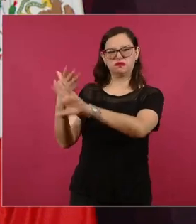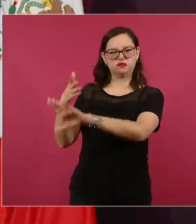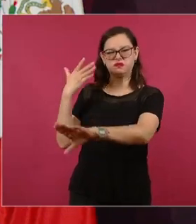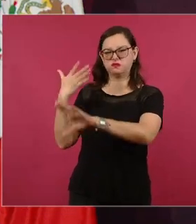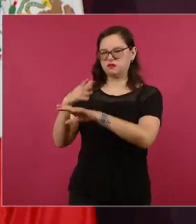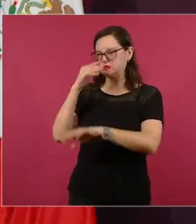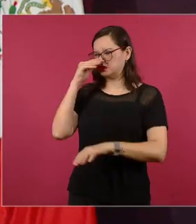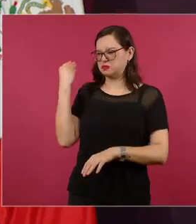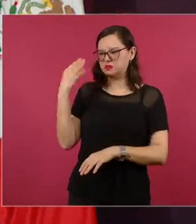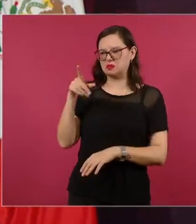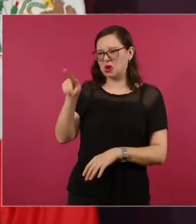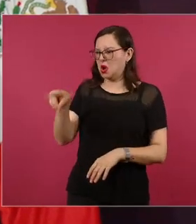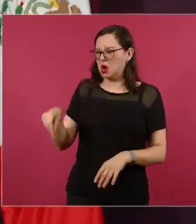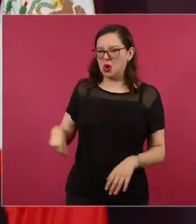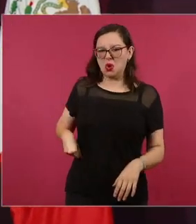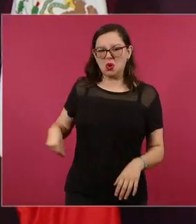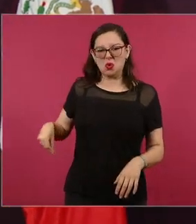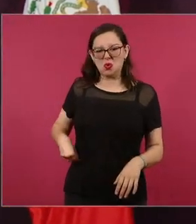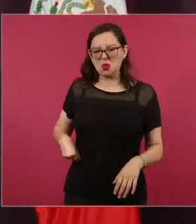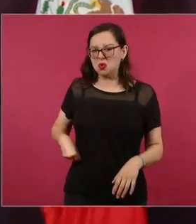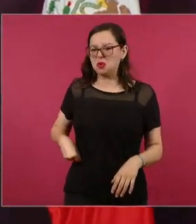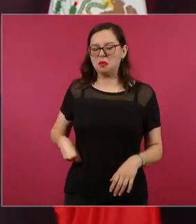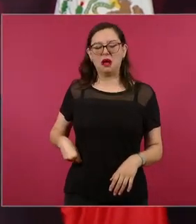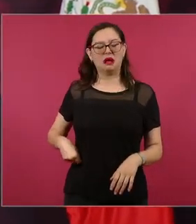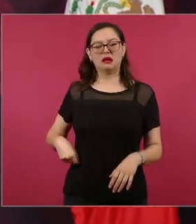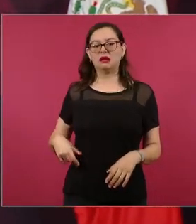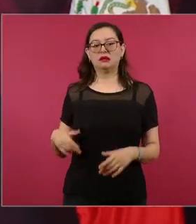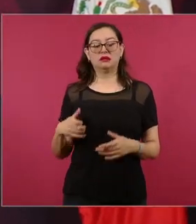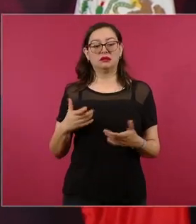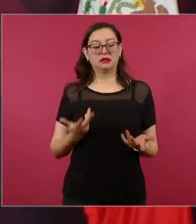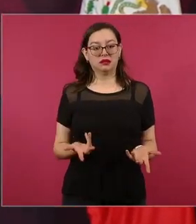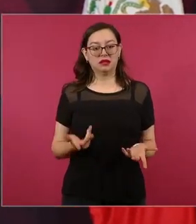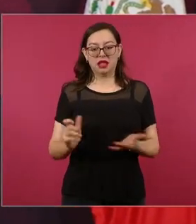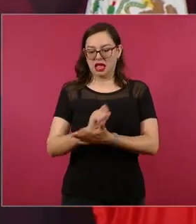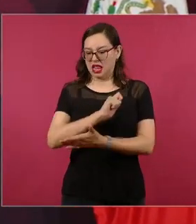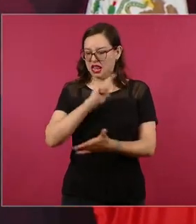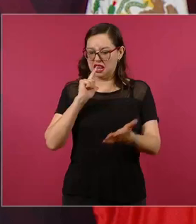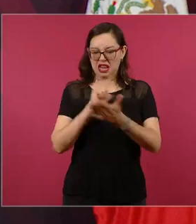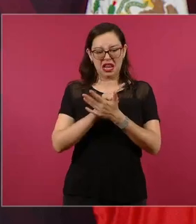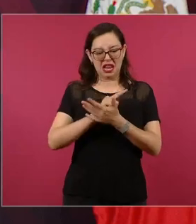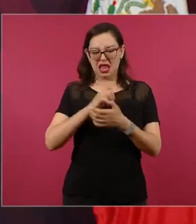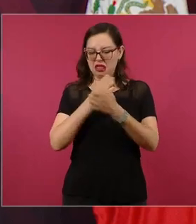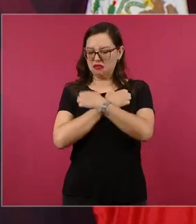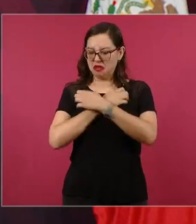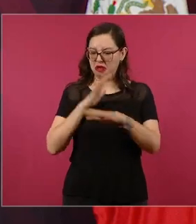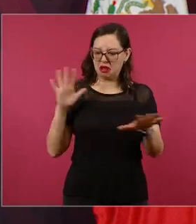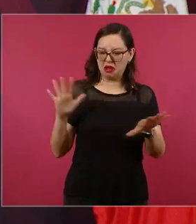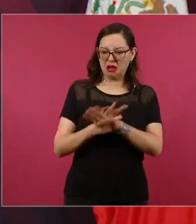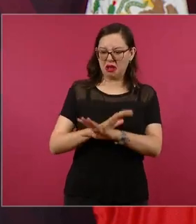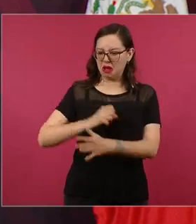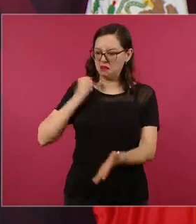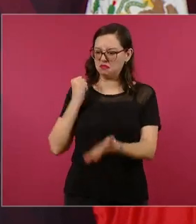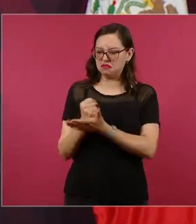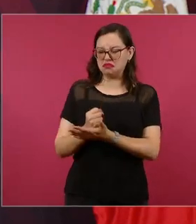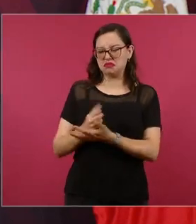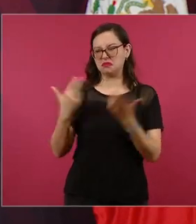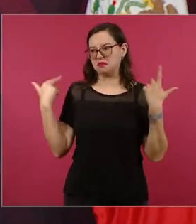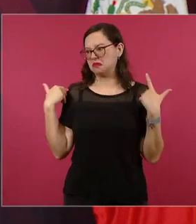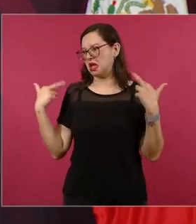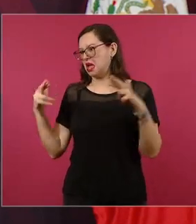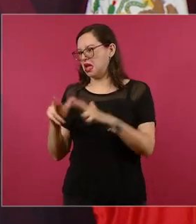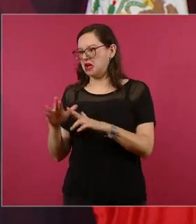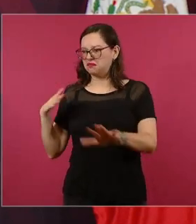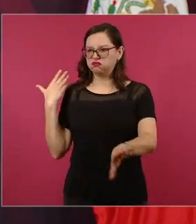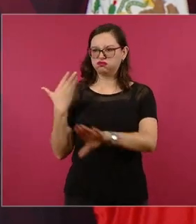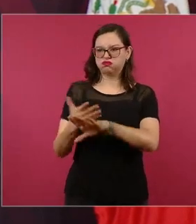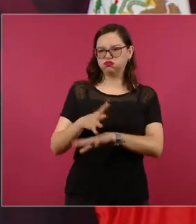y quisieron imponer por la fuerza la llamada reforma educativa. metieron a la cárcel